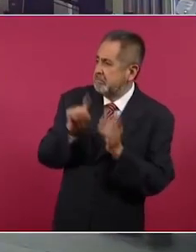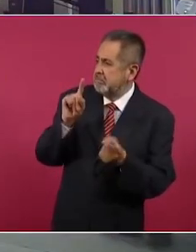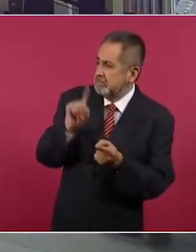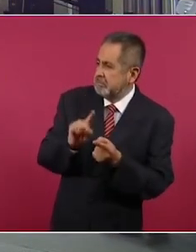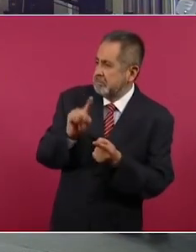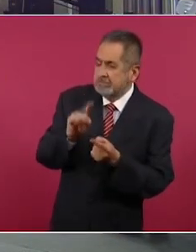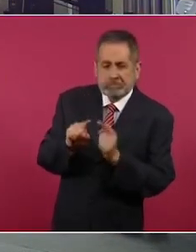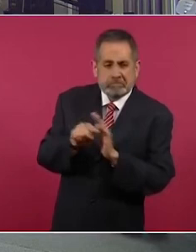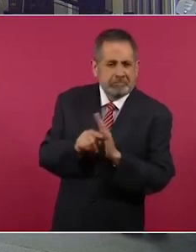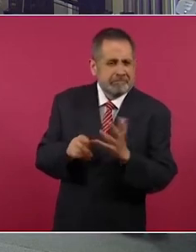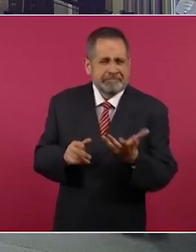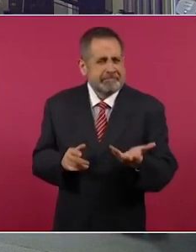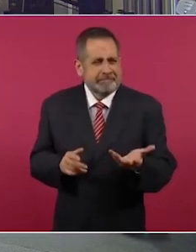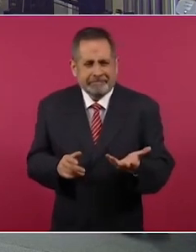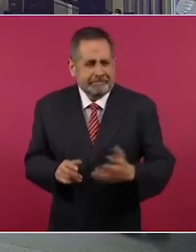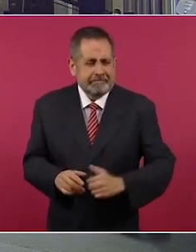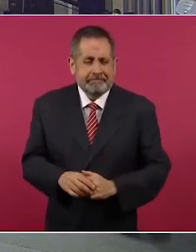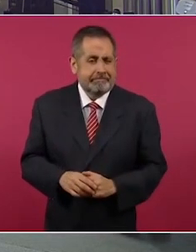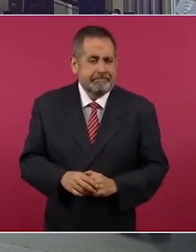Estos están como